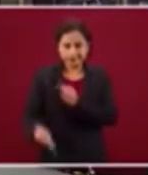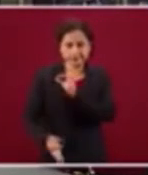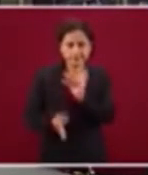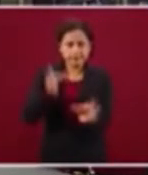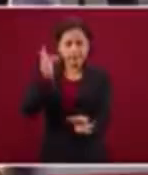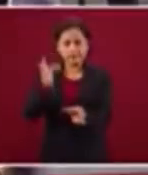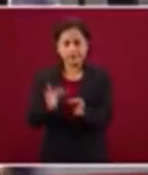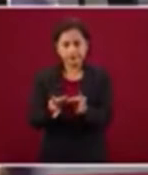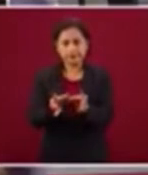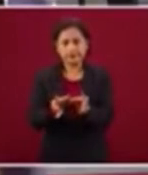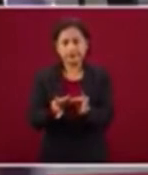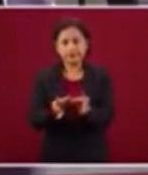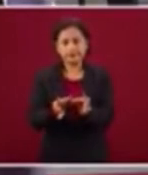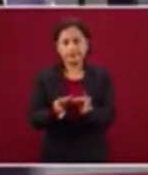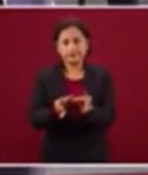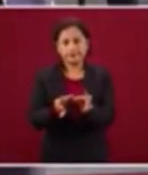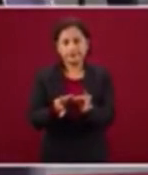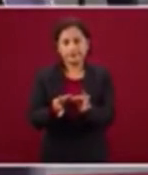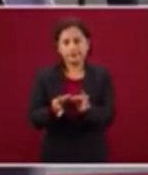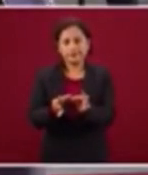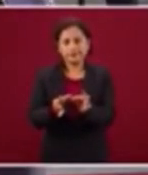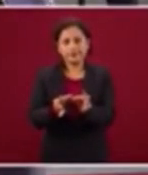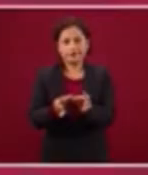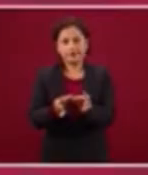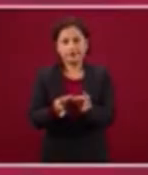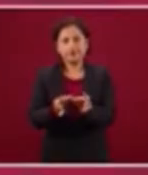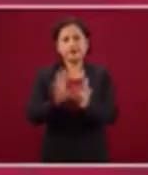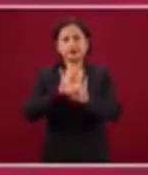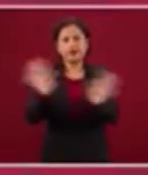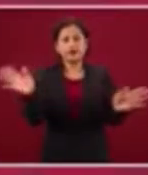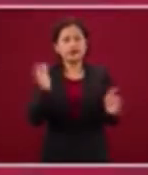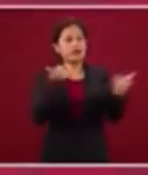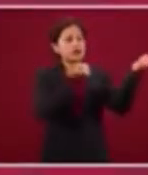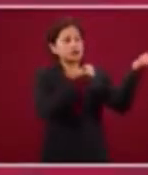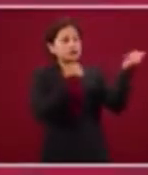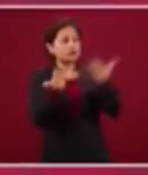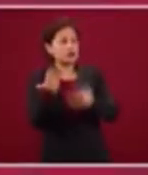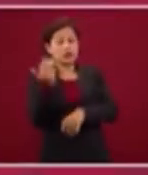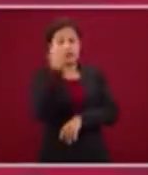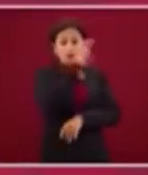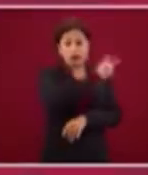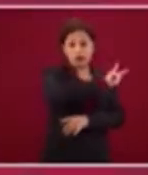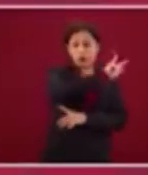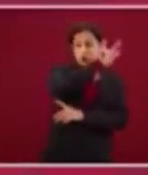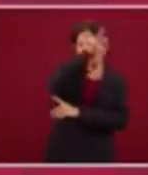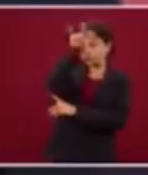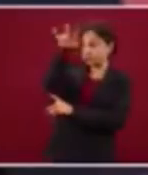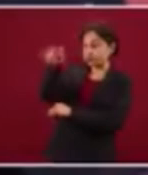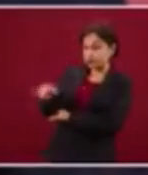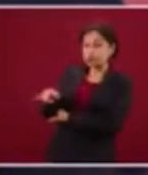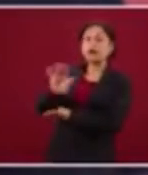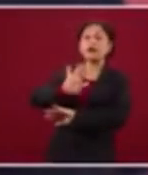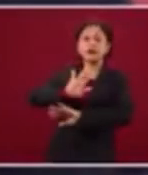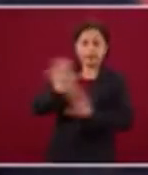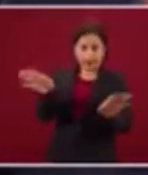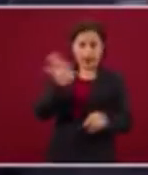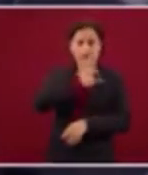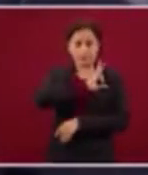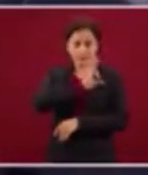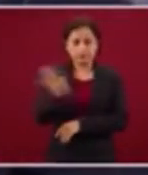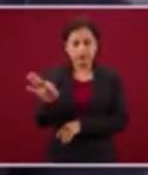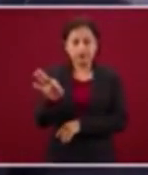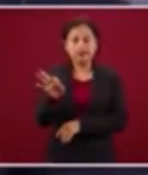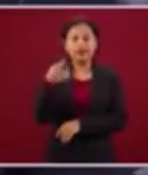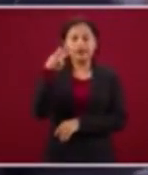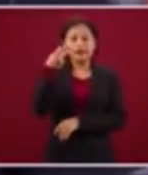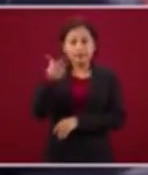completamente en disponibilidad de volar. Ya puede venir, puede desde luego volar, pero lo que queremos es